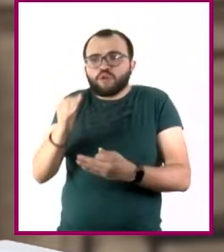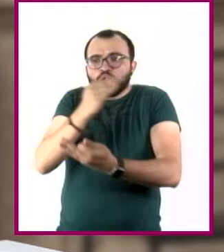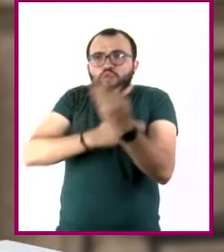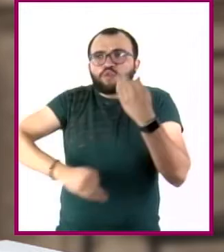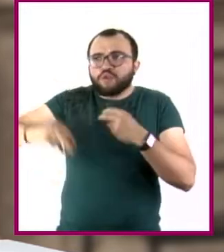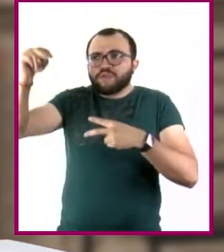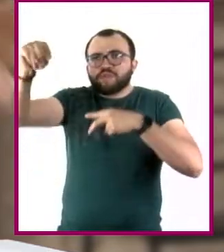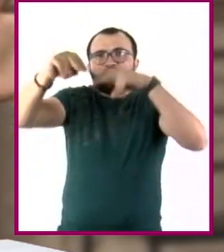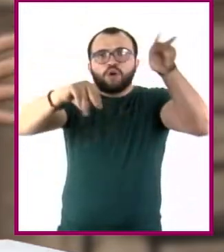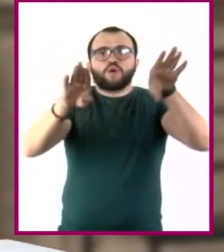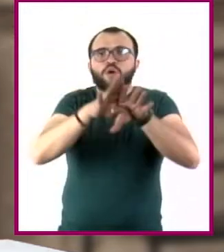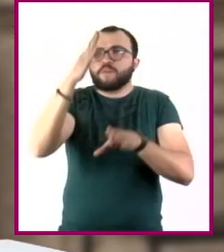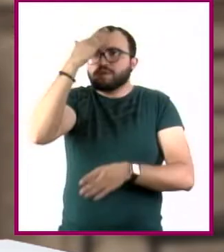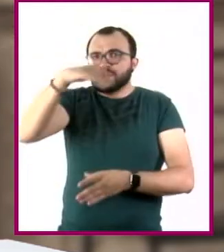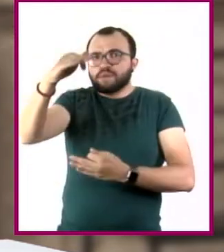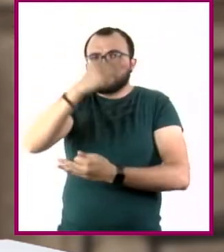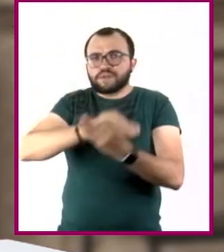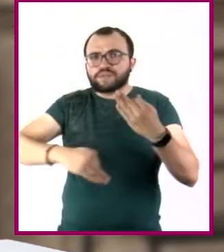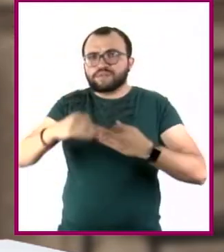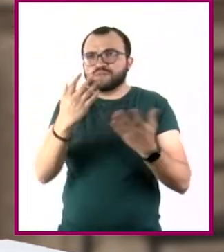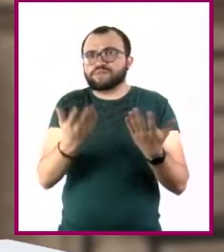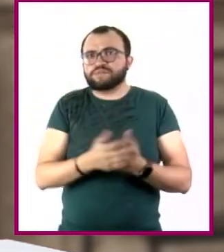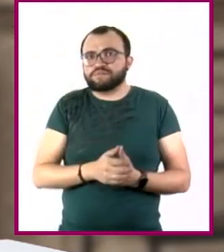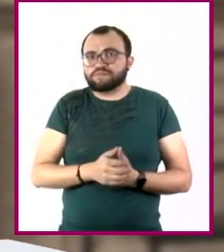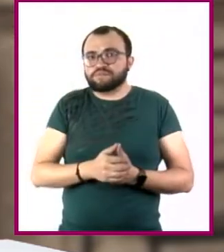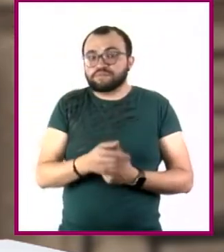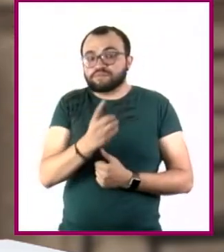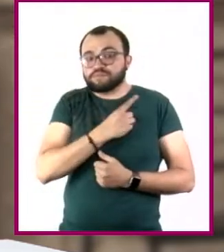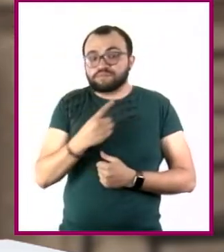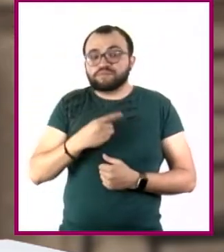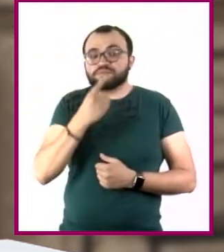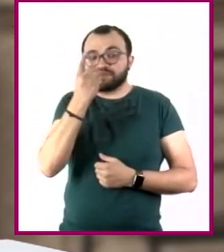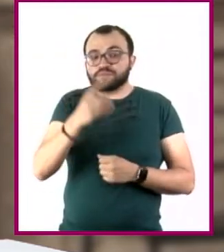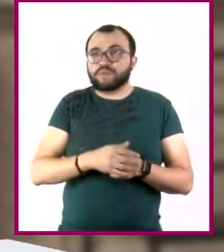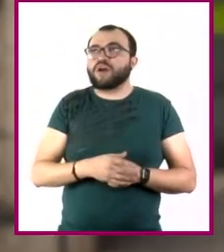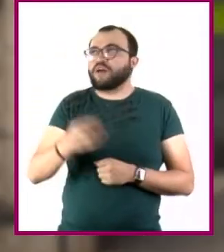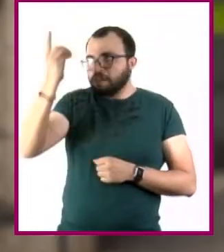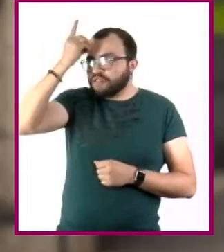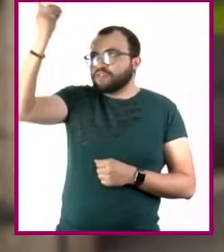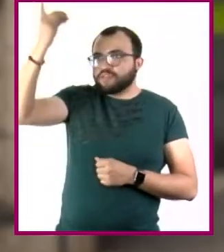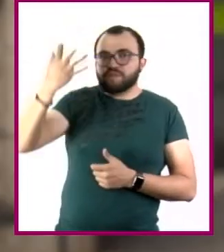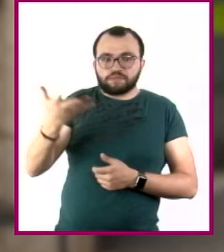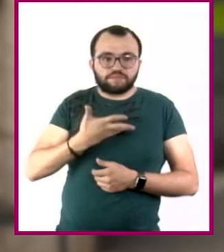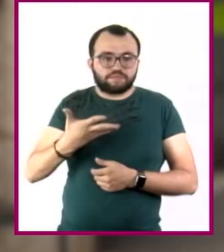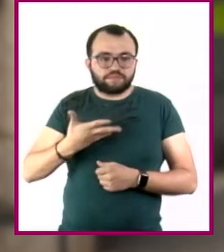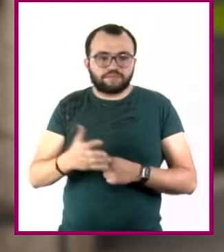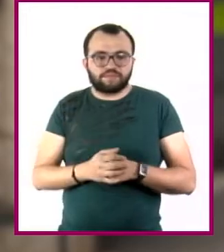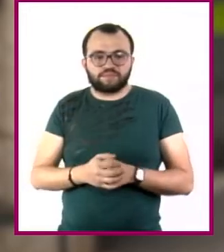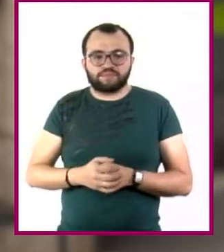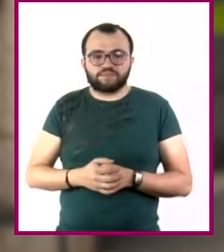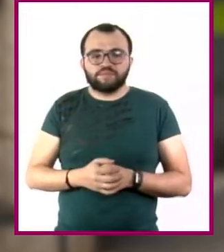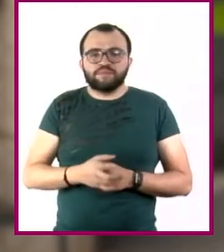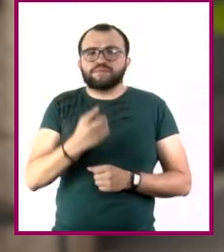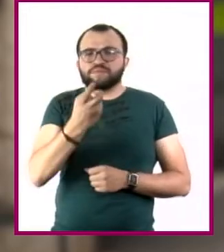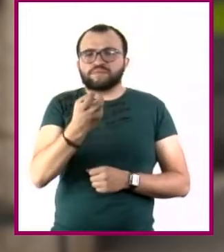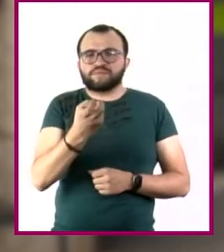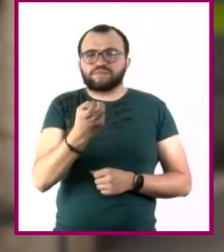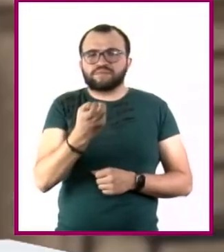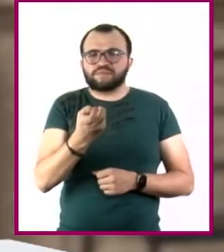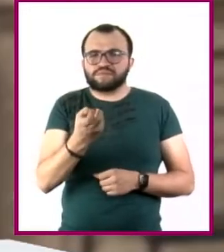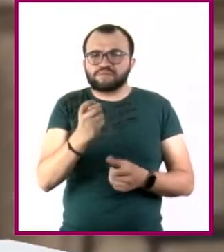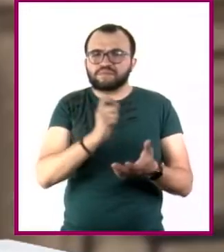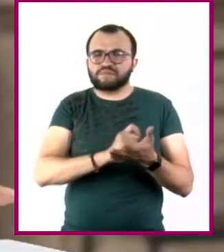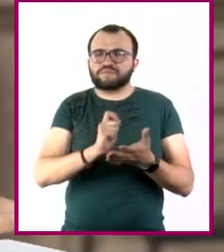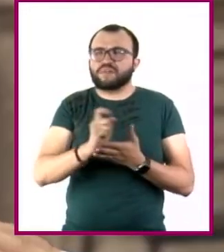saberlo todo? Pues no. Así que tenemos que decir que Dios existe. ¿Y ese argumento de dónde